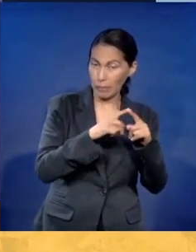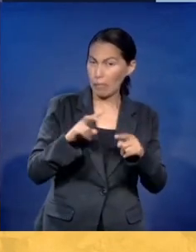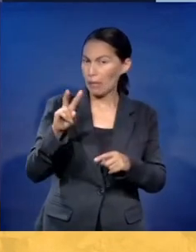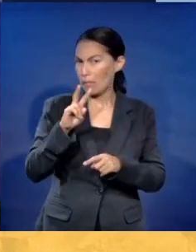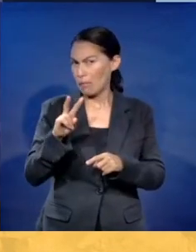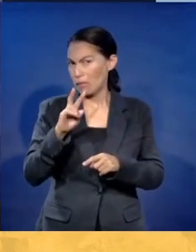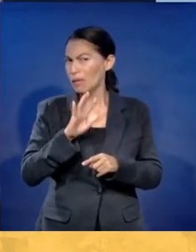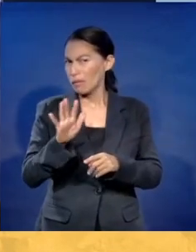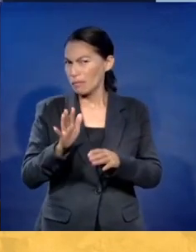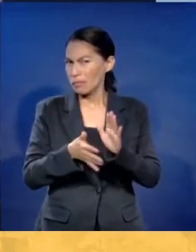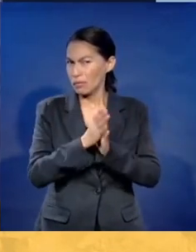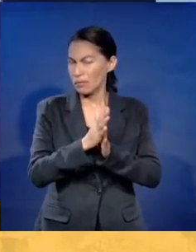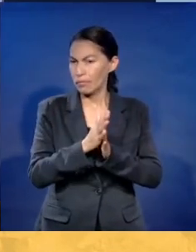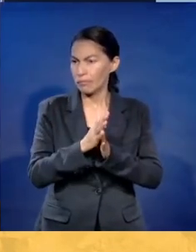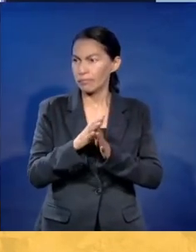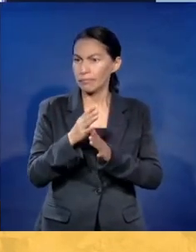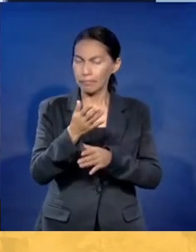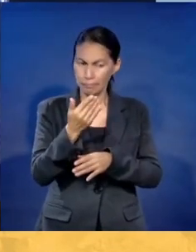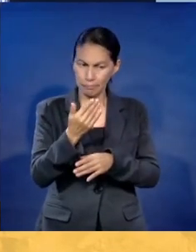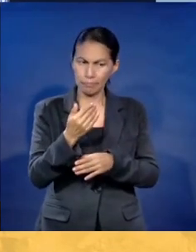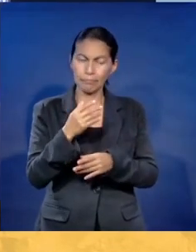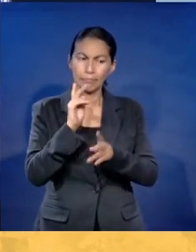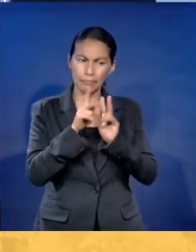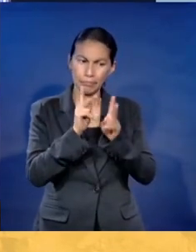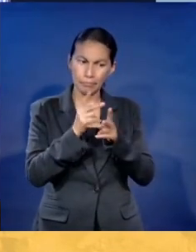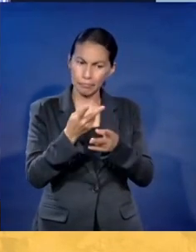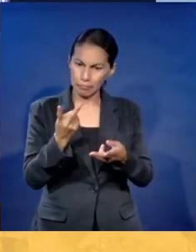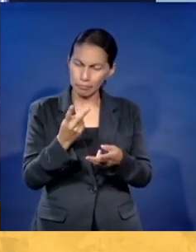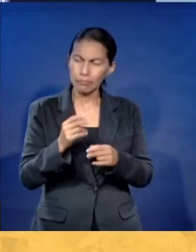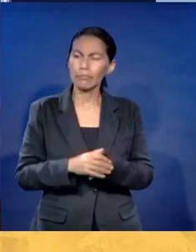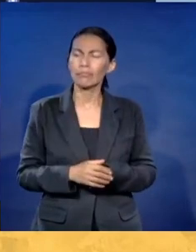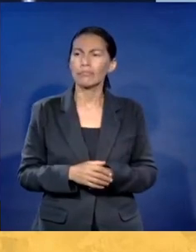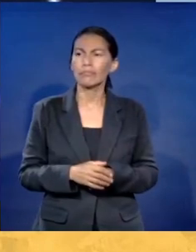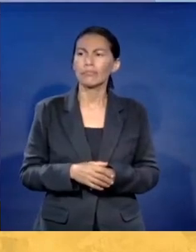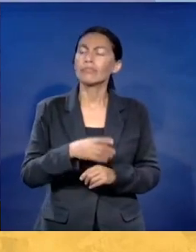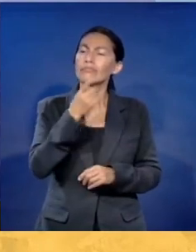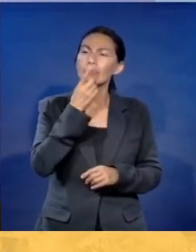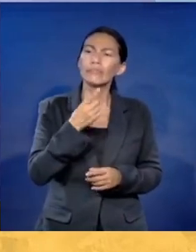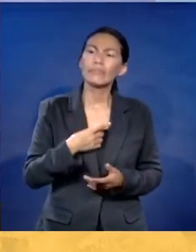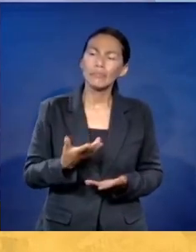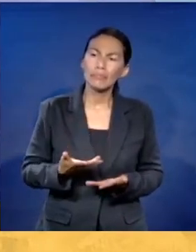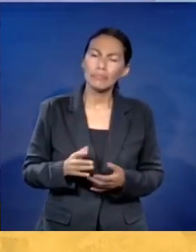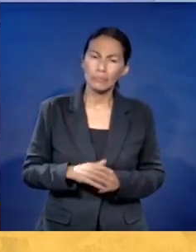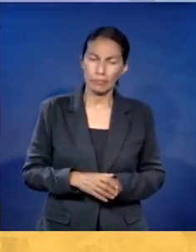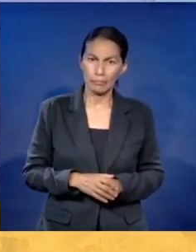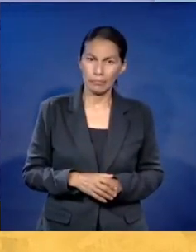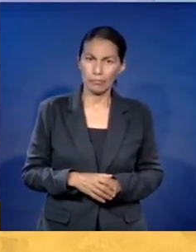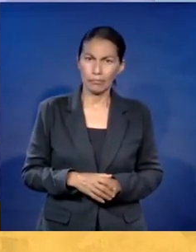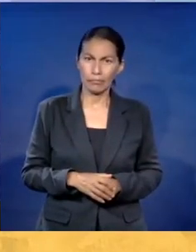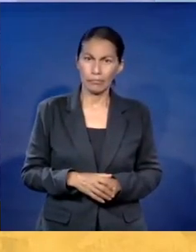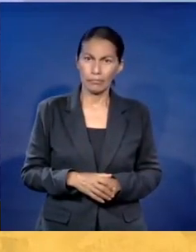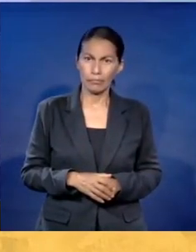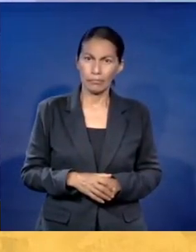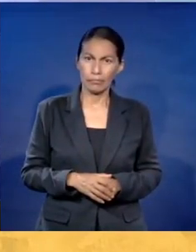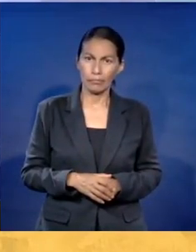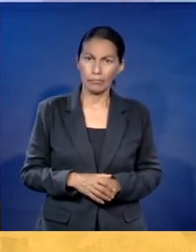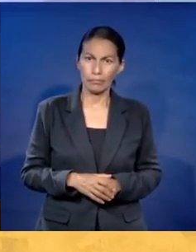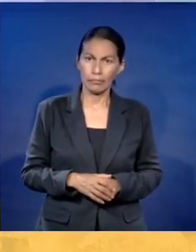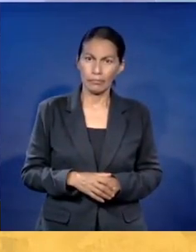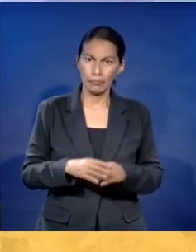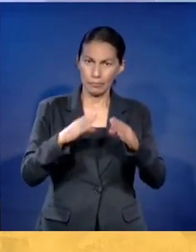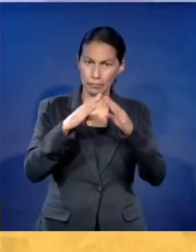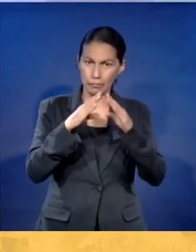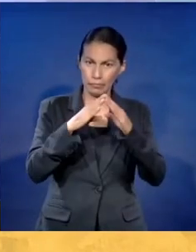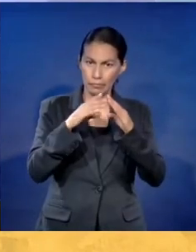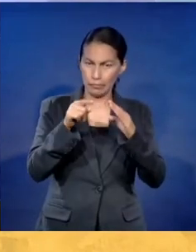sabes qué quiero hablar contigo y dije pues órale vamos a hablar nos vinimos a una casa que estábamos